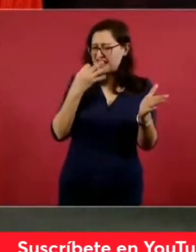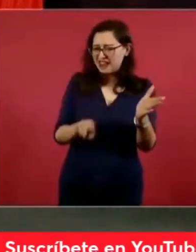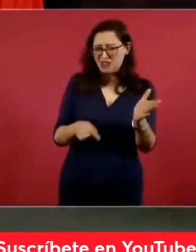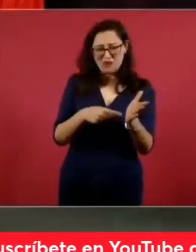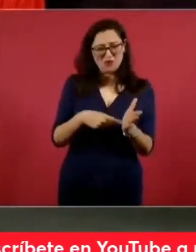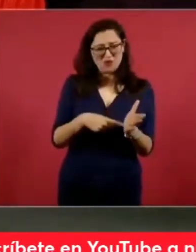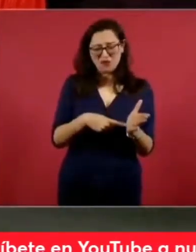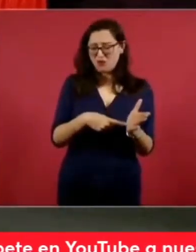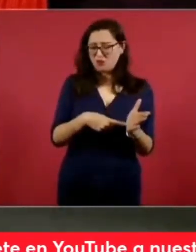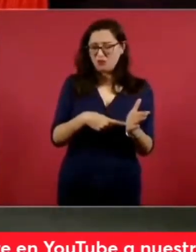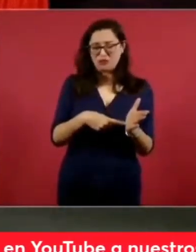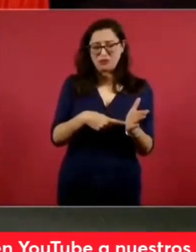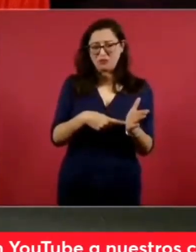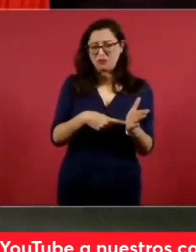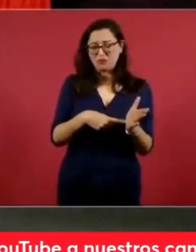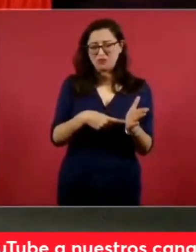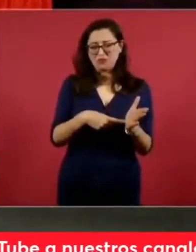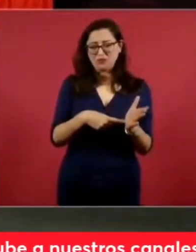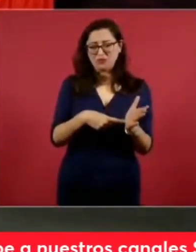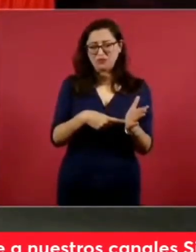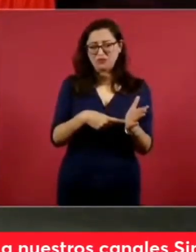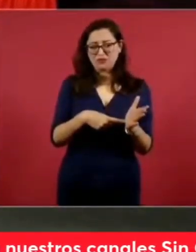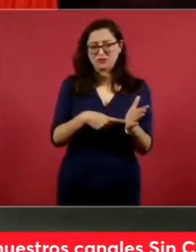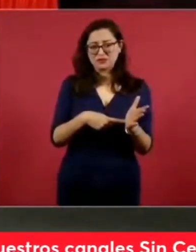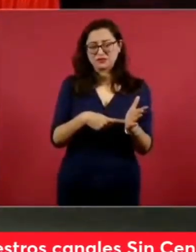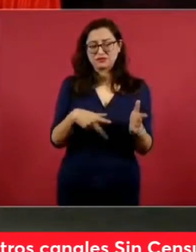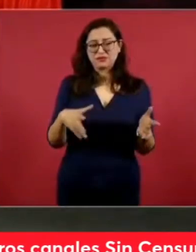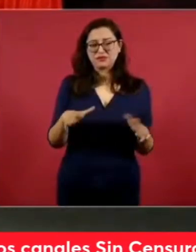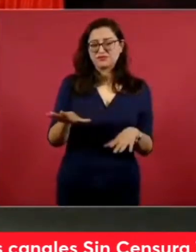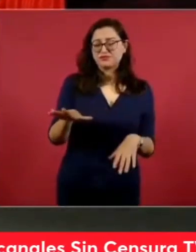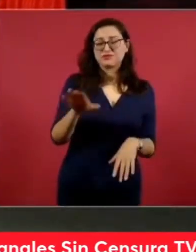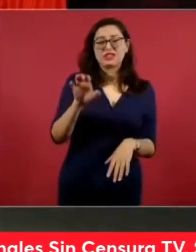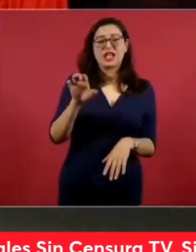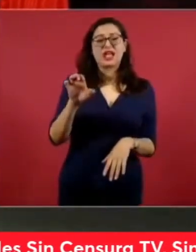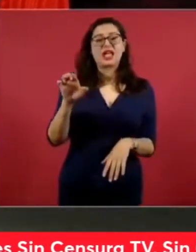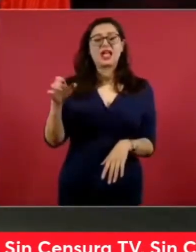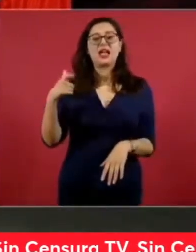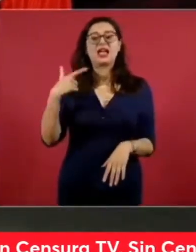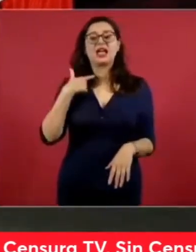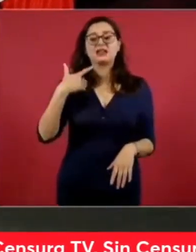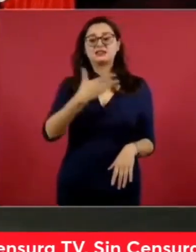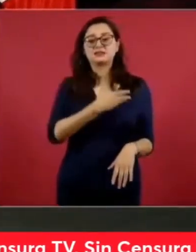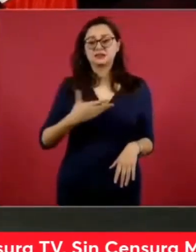Y lo que son las cosas, ¿no? Sale el licenciado Zabludovsky